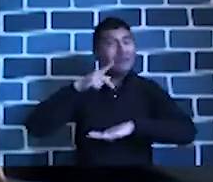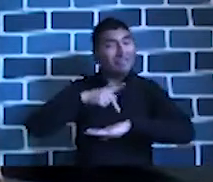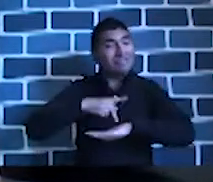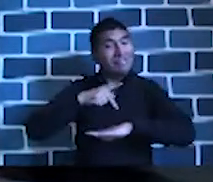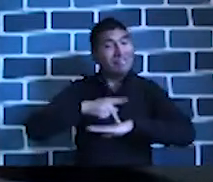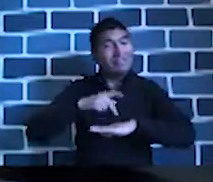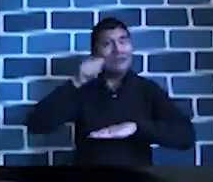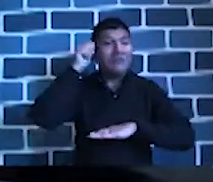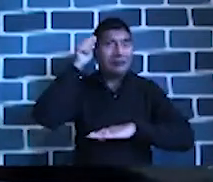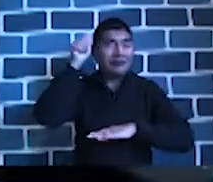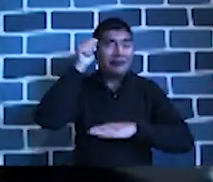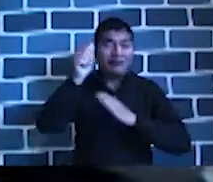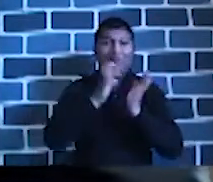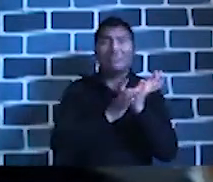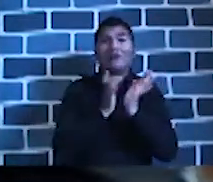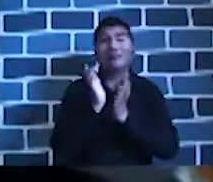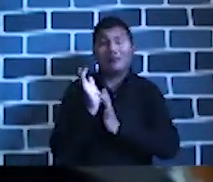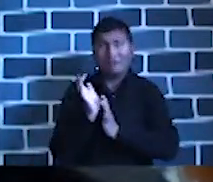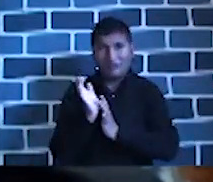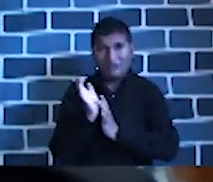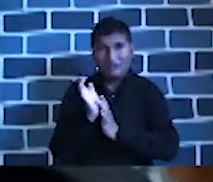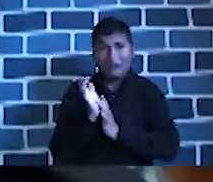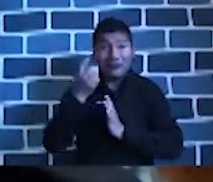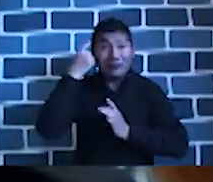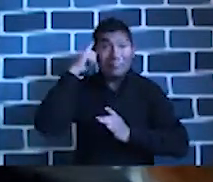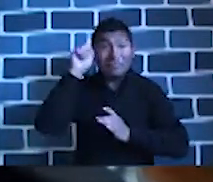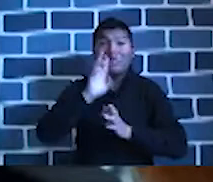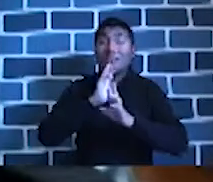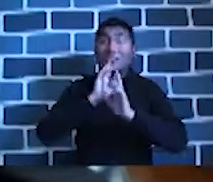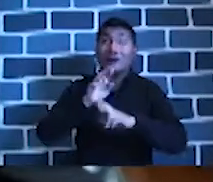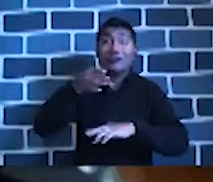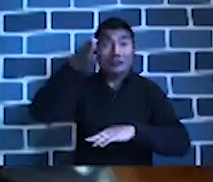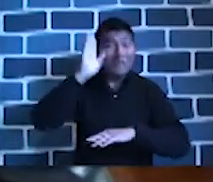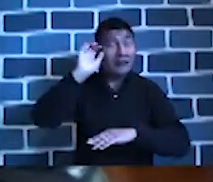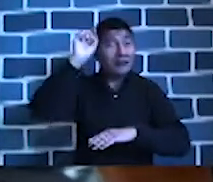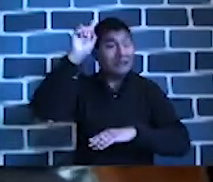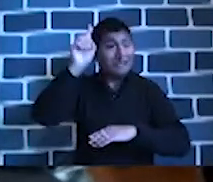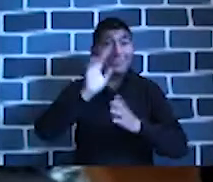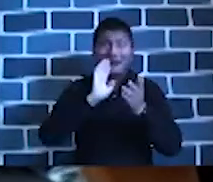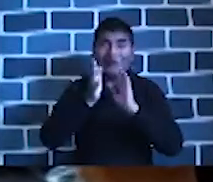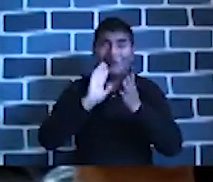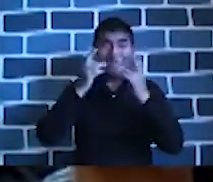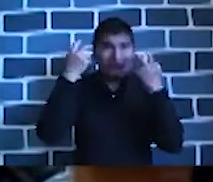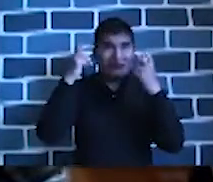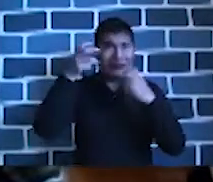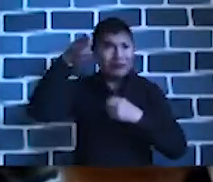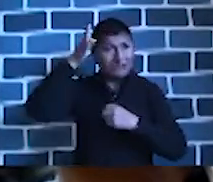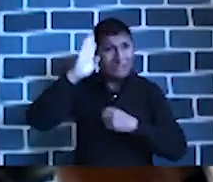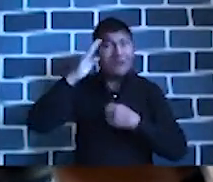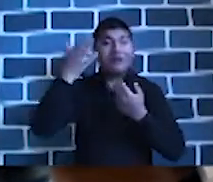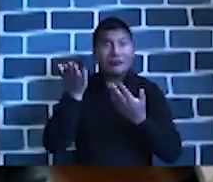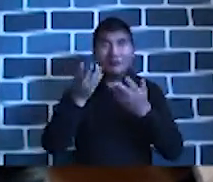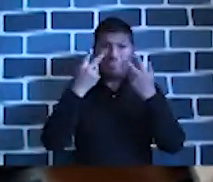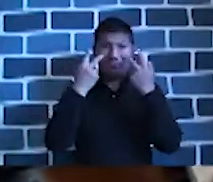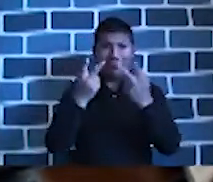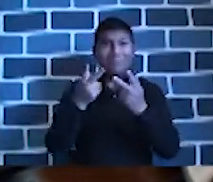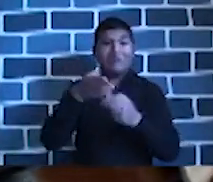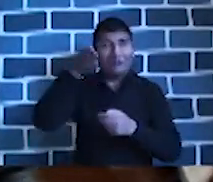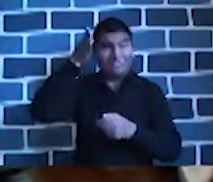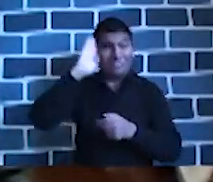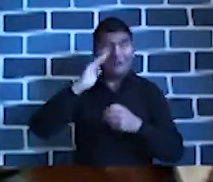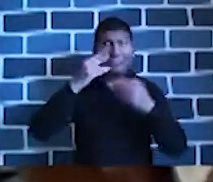parte del mismo Jesús. Para contestar a Dios y hablar de Dios, hay que escuchar a Dios